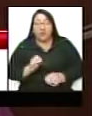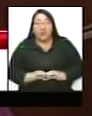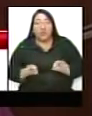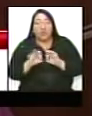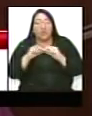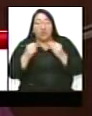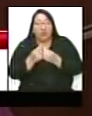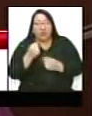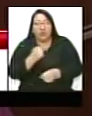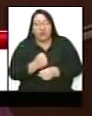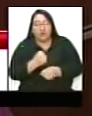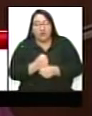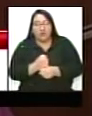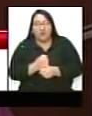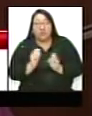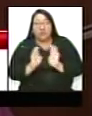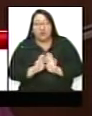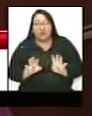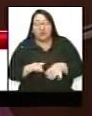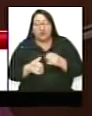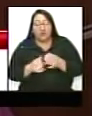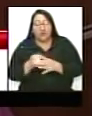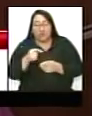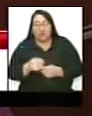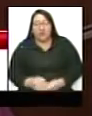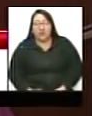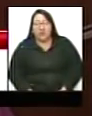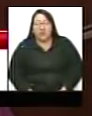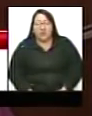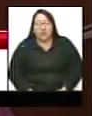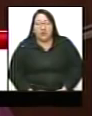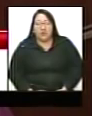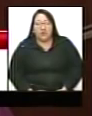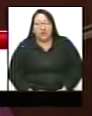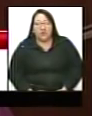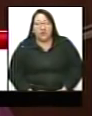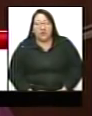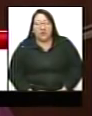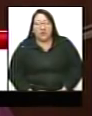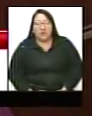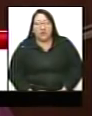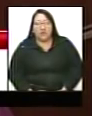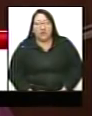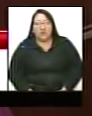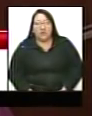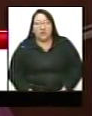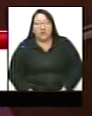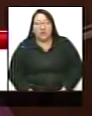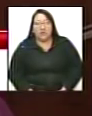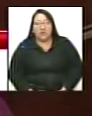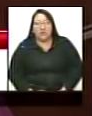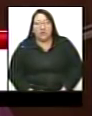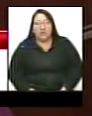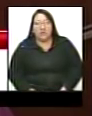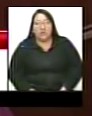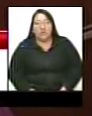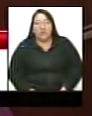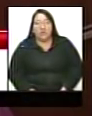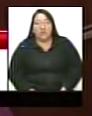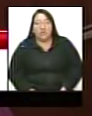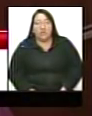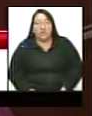estén, aparte de que estén políticos, estén científicos, profesionales, pero que también